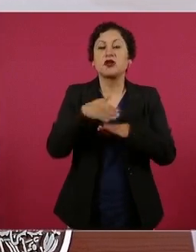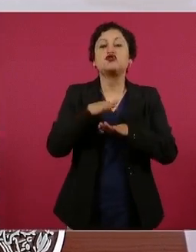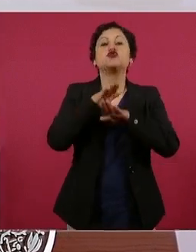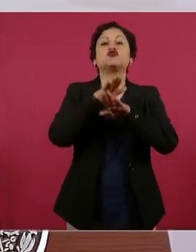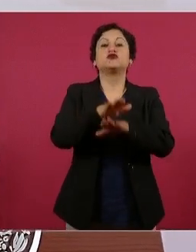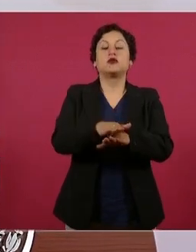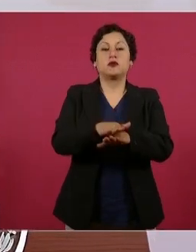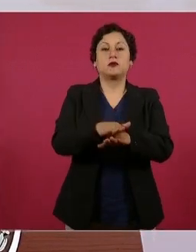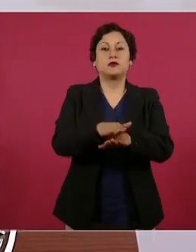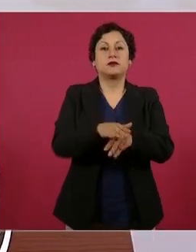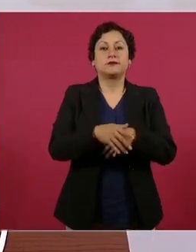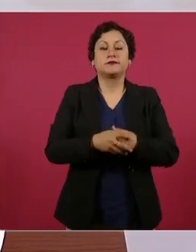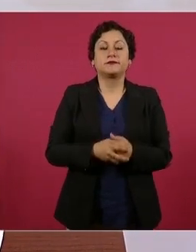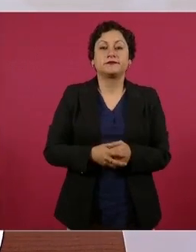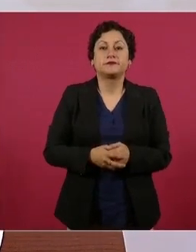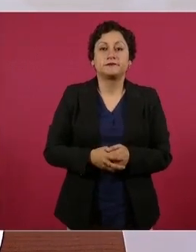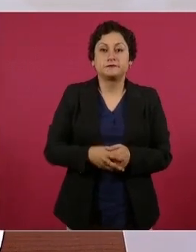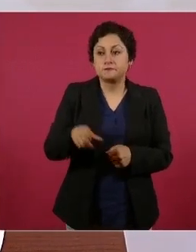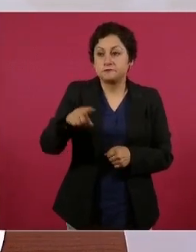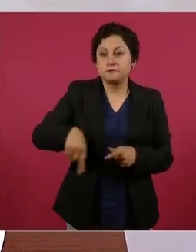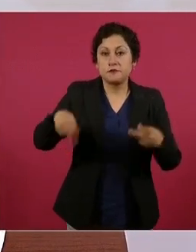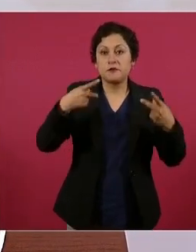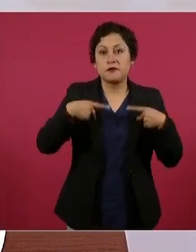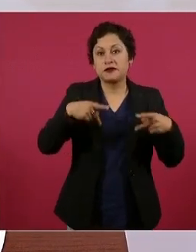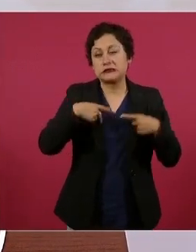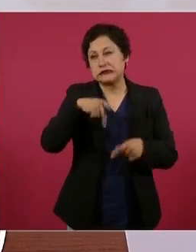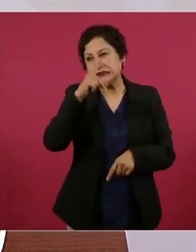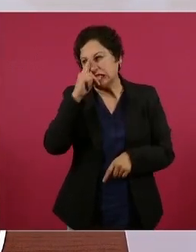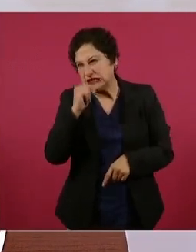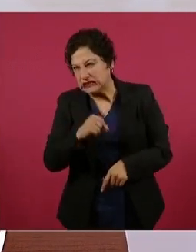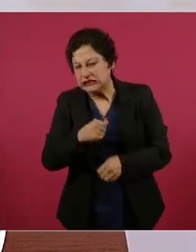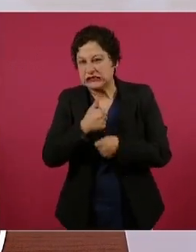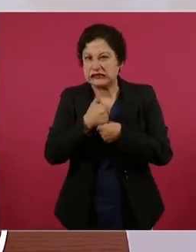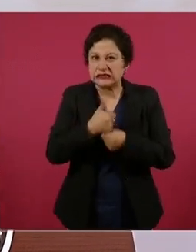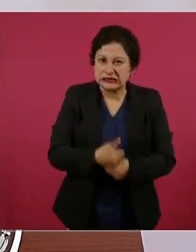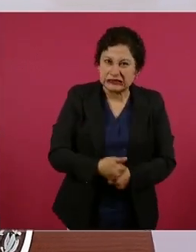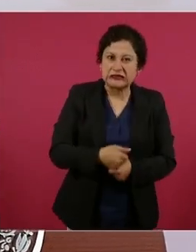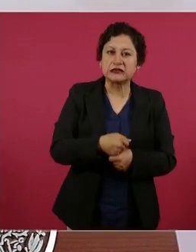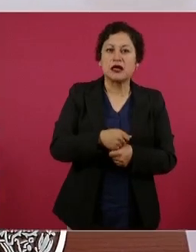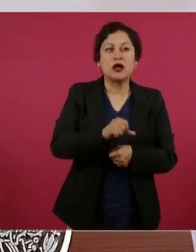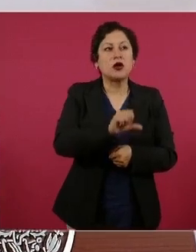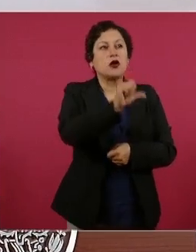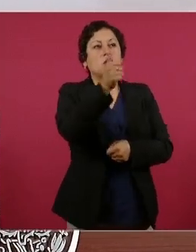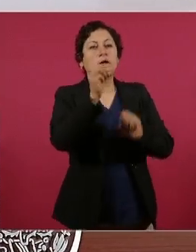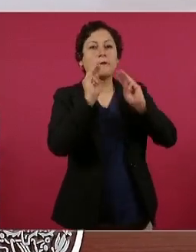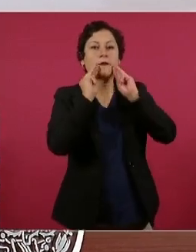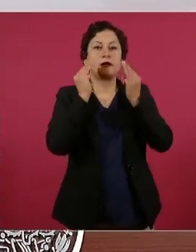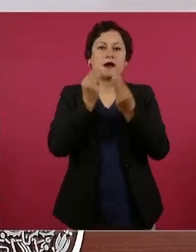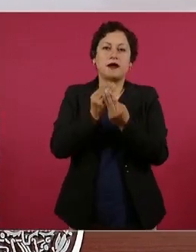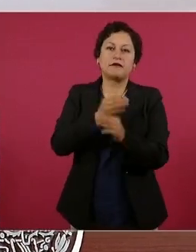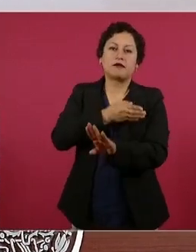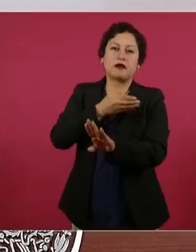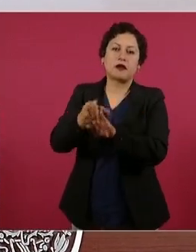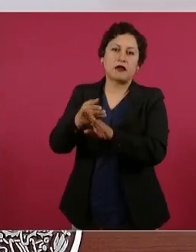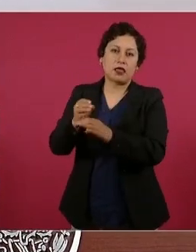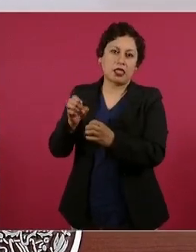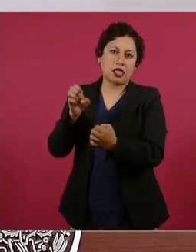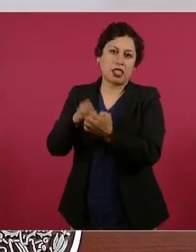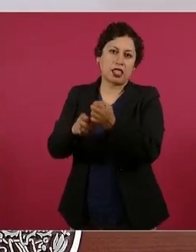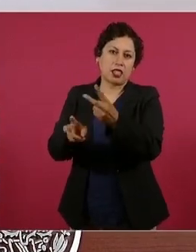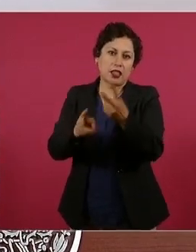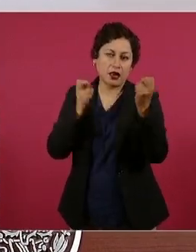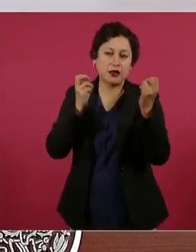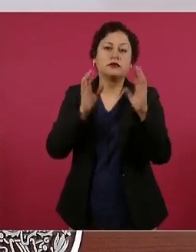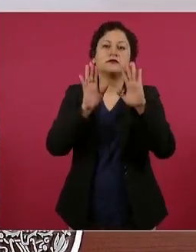quienes fueron afectados por estos extorsionadores, le voy a pedir